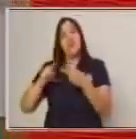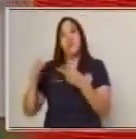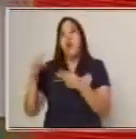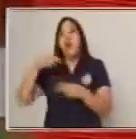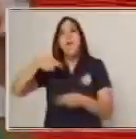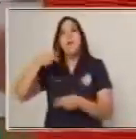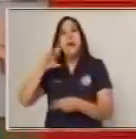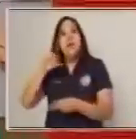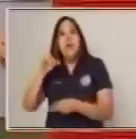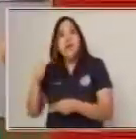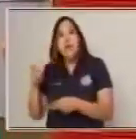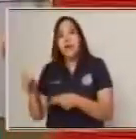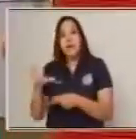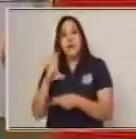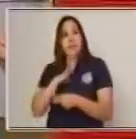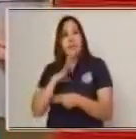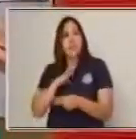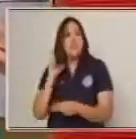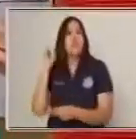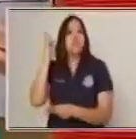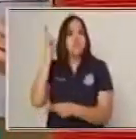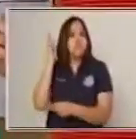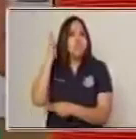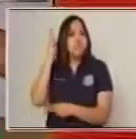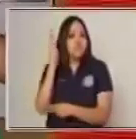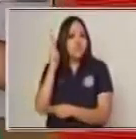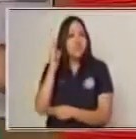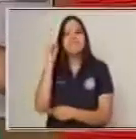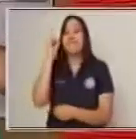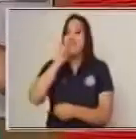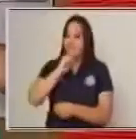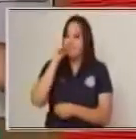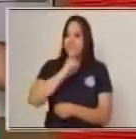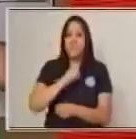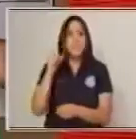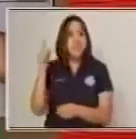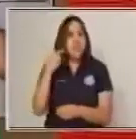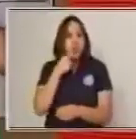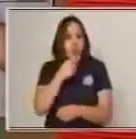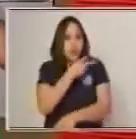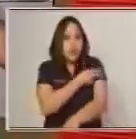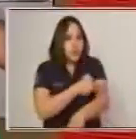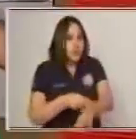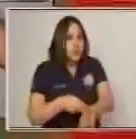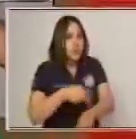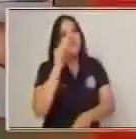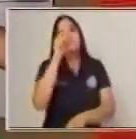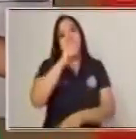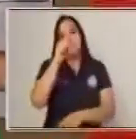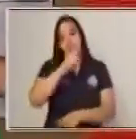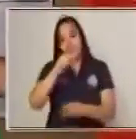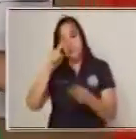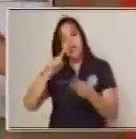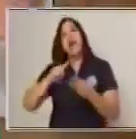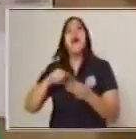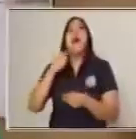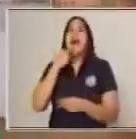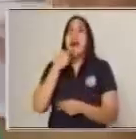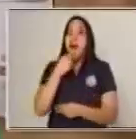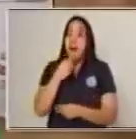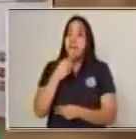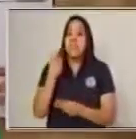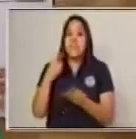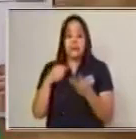María tiene un buen ritmo. ¿Lo menciona la historia? Sí. Menciona